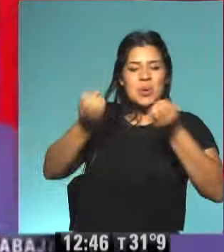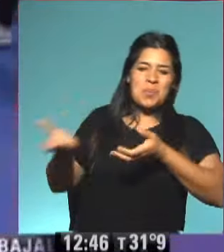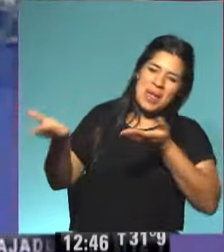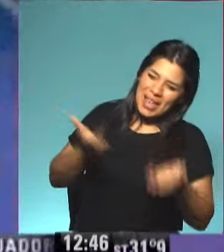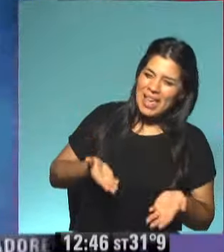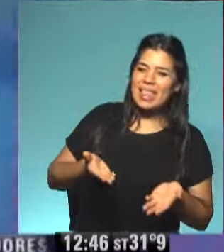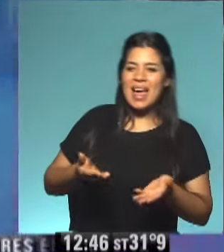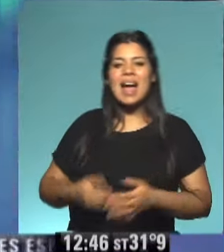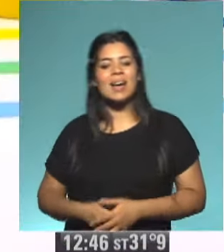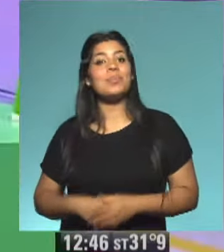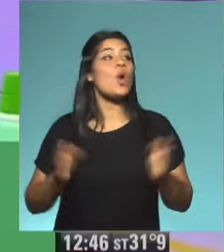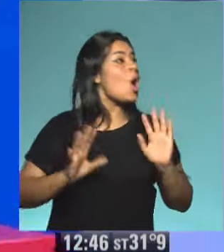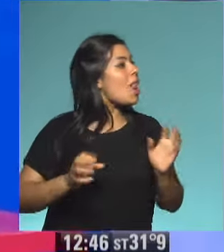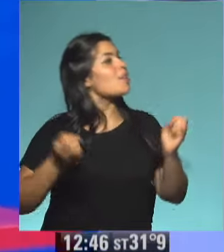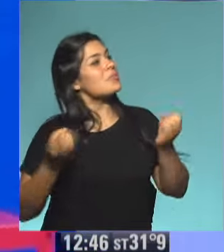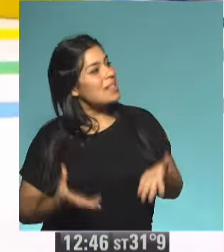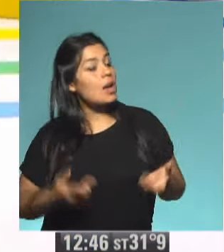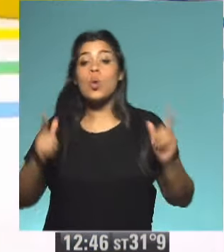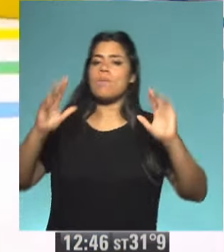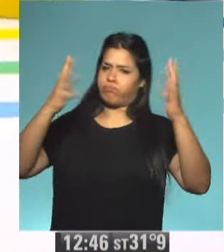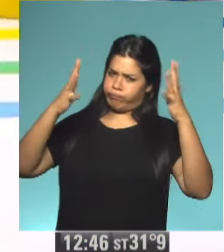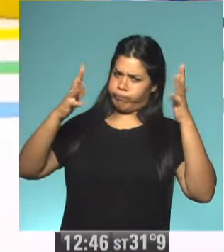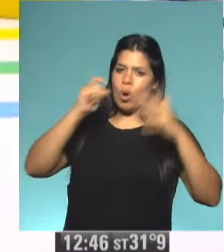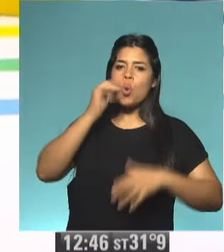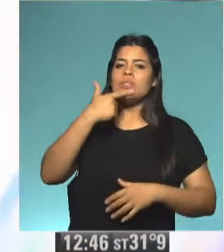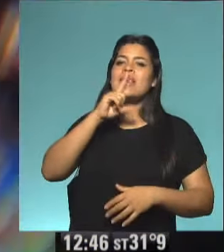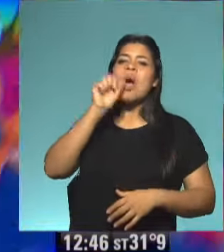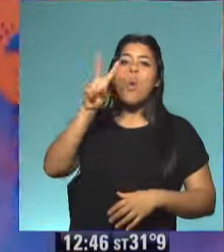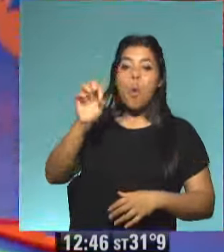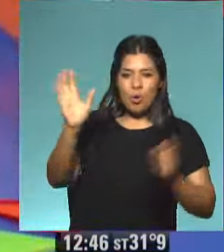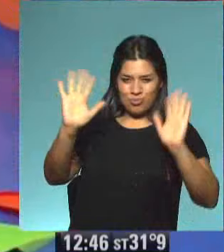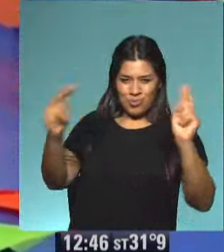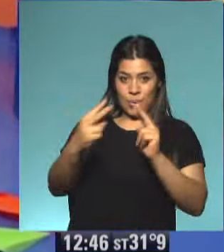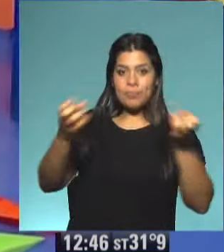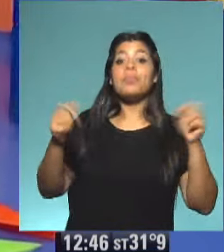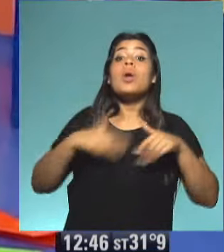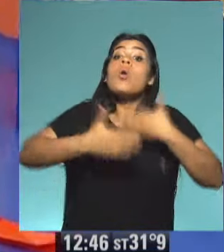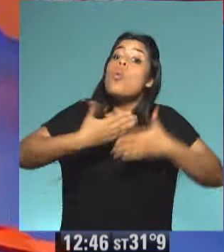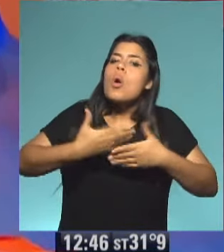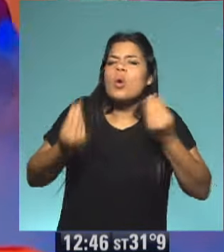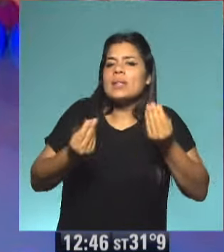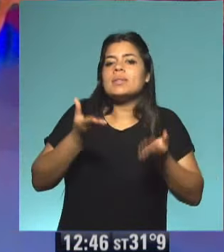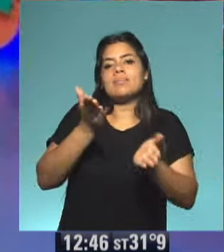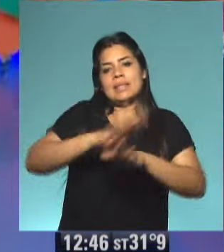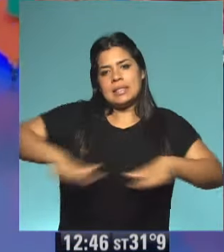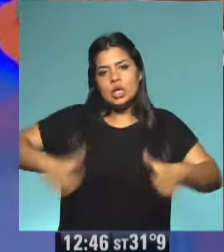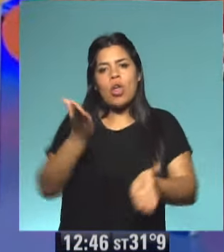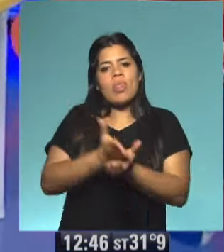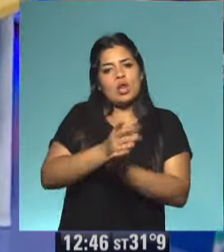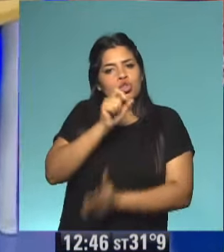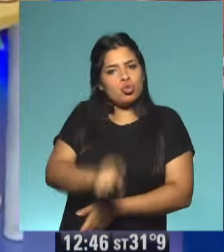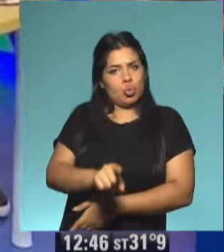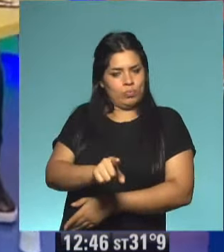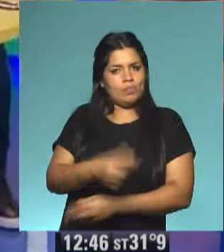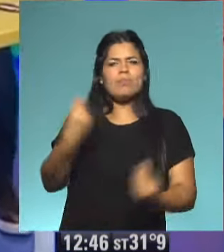¡Bienvenida! ¿Cómo están? ¡Un aplauso para Gustavo! ¡Nos vemos! Juego es un derecho de las infancias. Claro, ¿qué significa